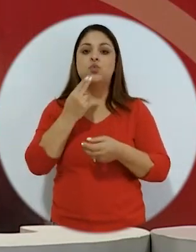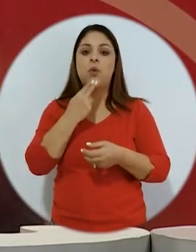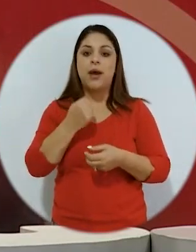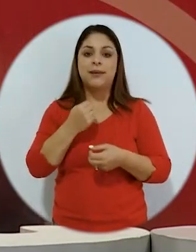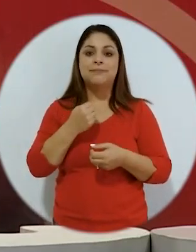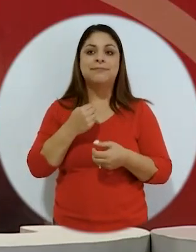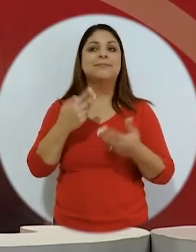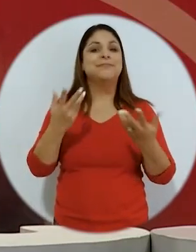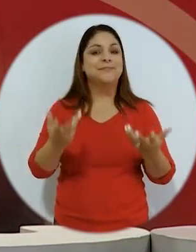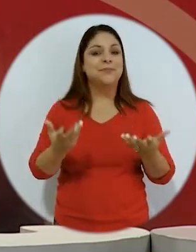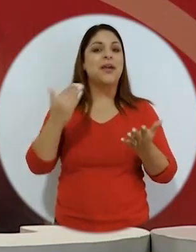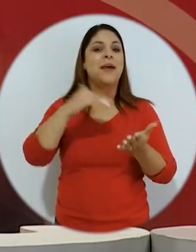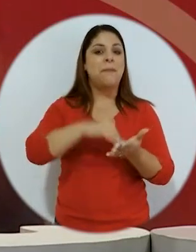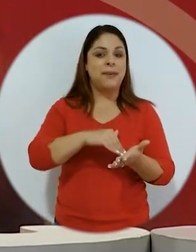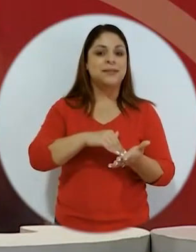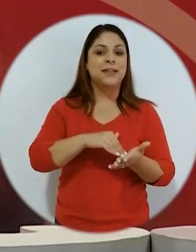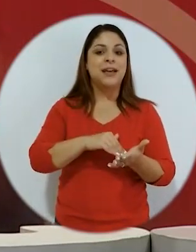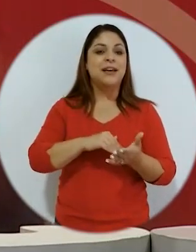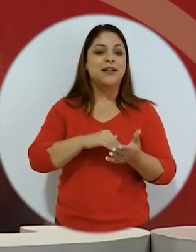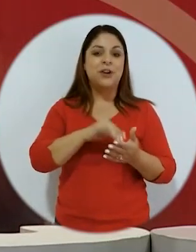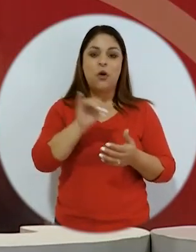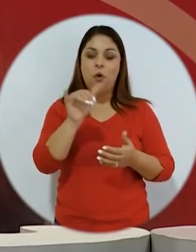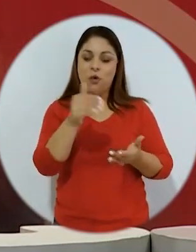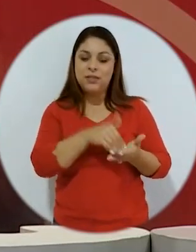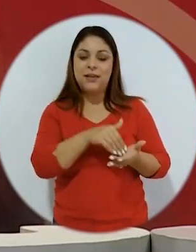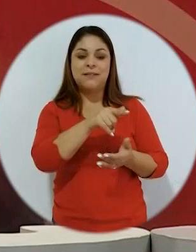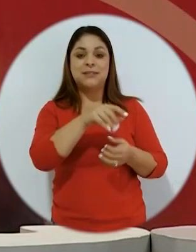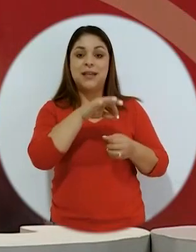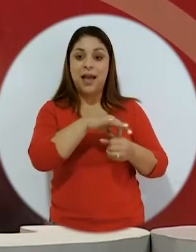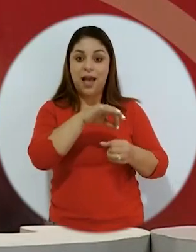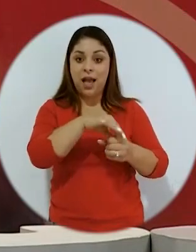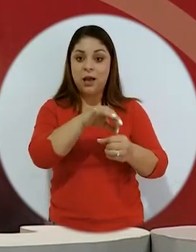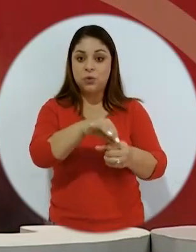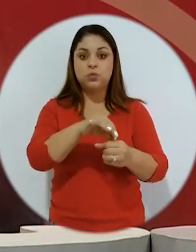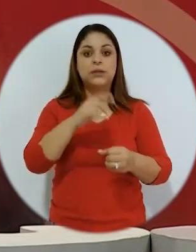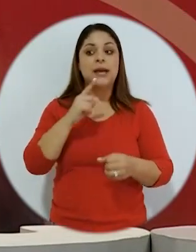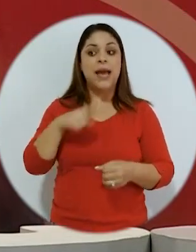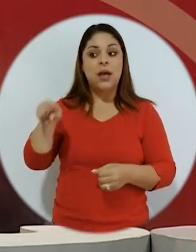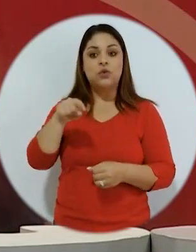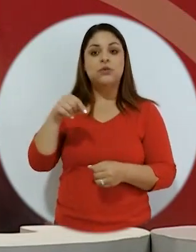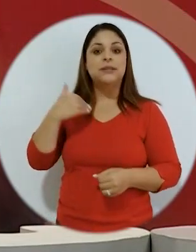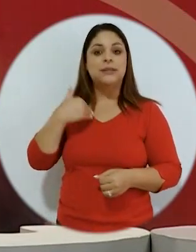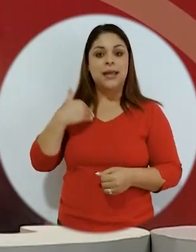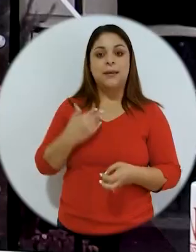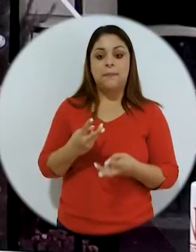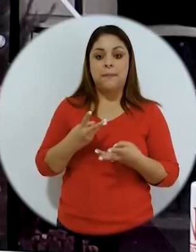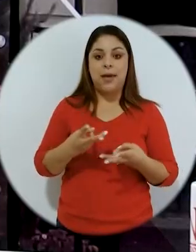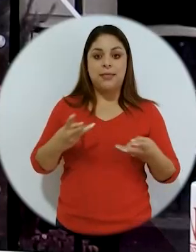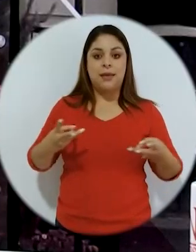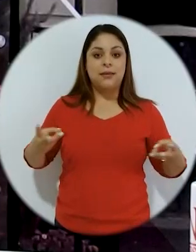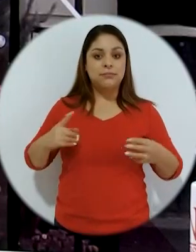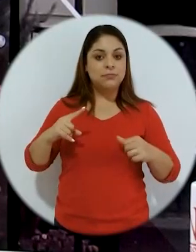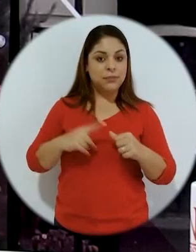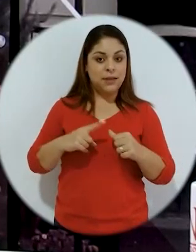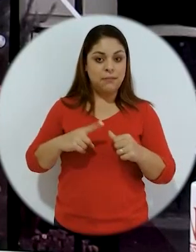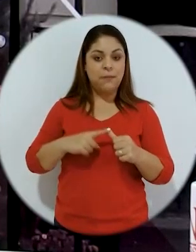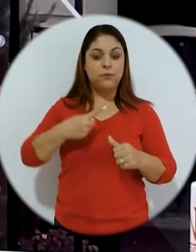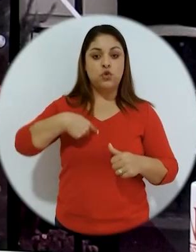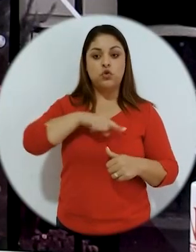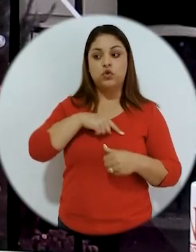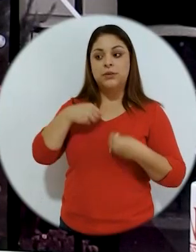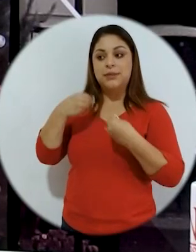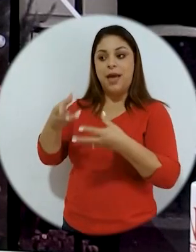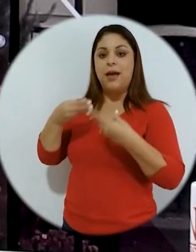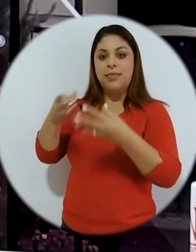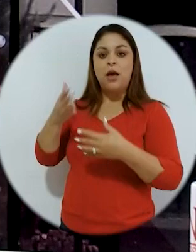azúcares. ¿Qué pasa? Qué Volvemos a darle un poco al agro, nada más tienen todo el tienen toda la materia prima, les